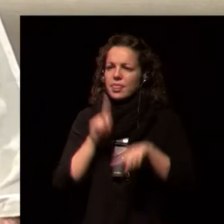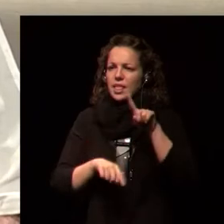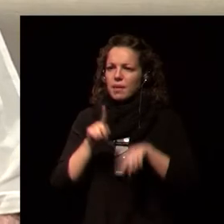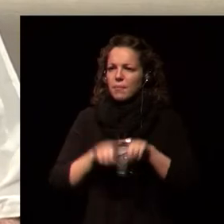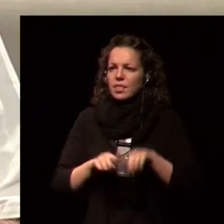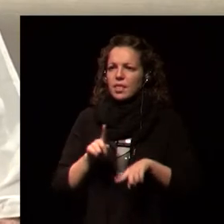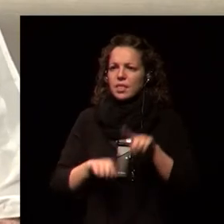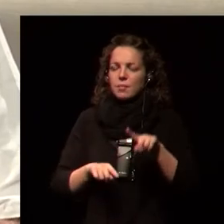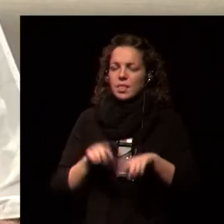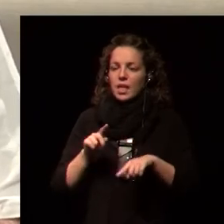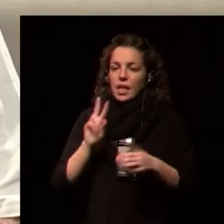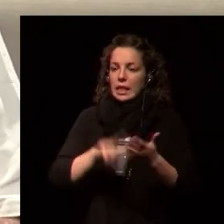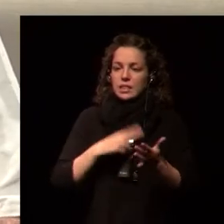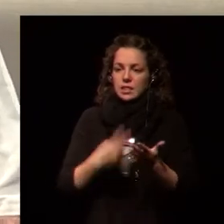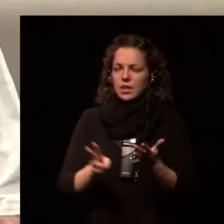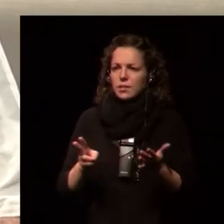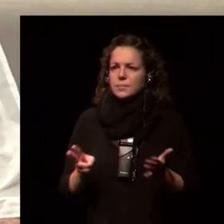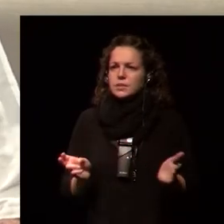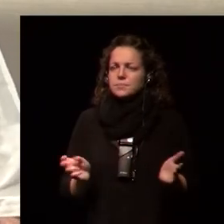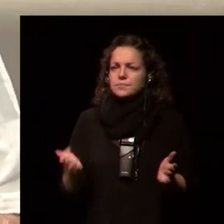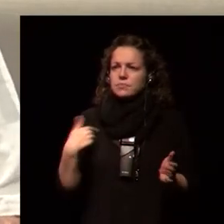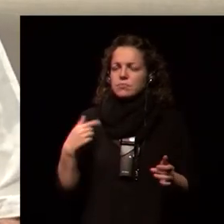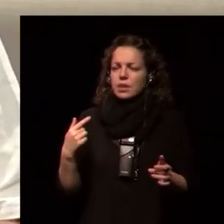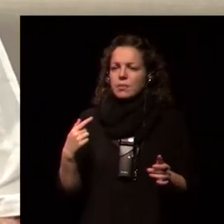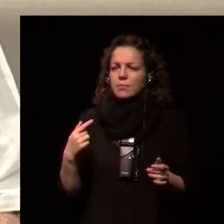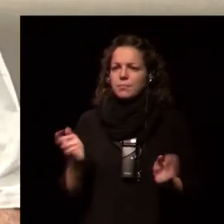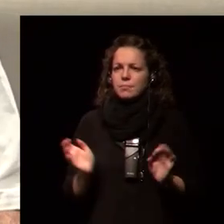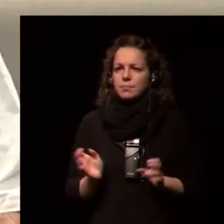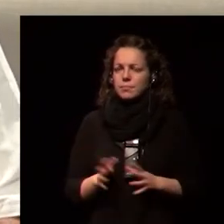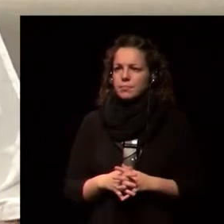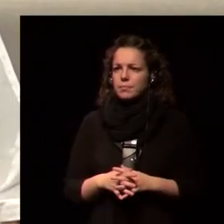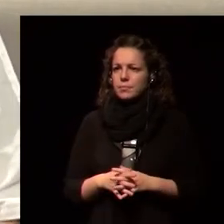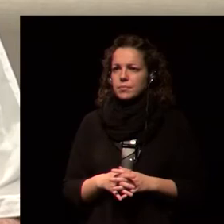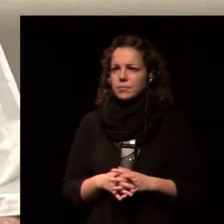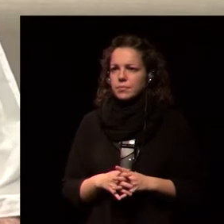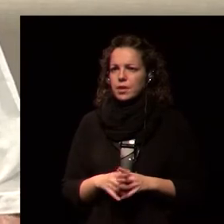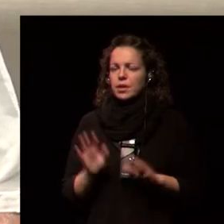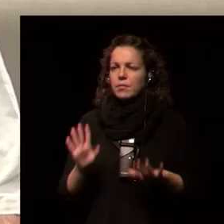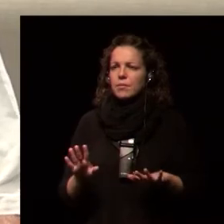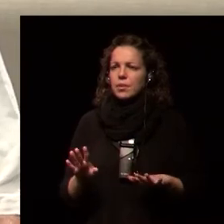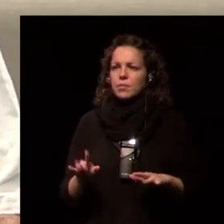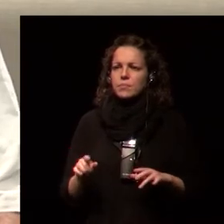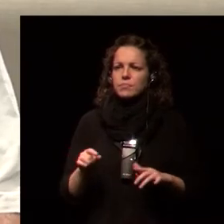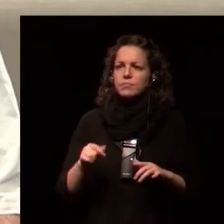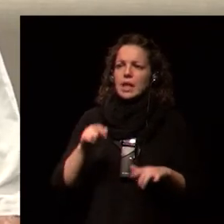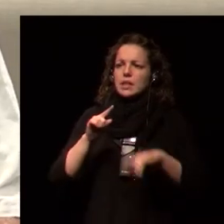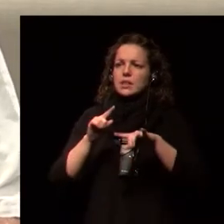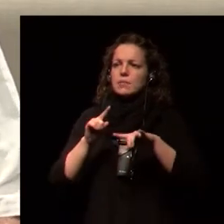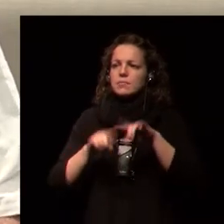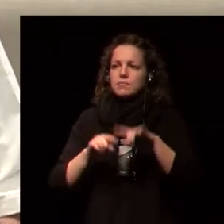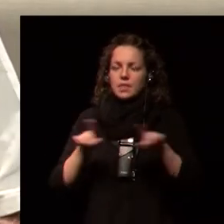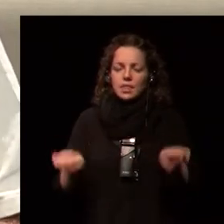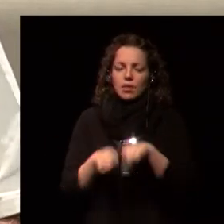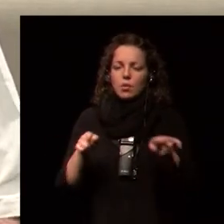de unos intérpretes a menudo sesgados, pero incluso de haber tenido dominio del contexto cultural y